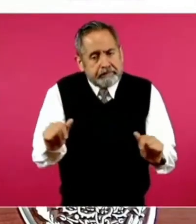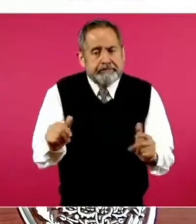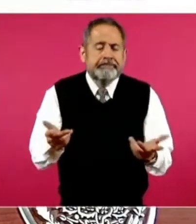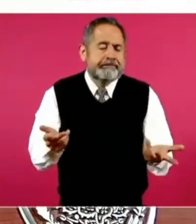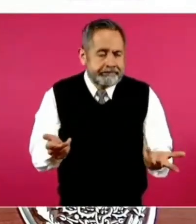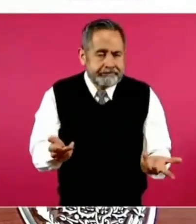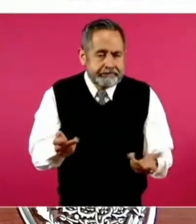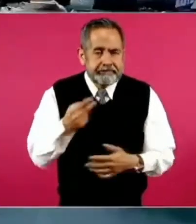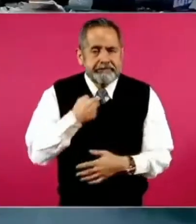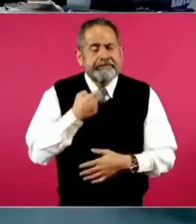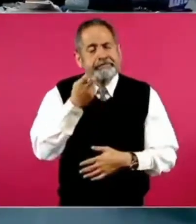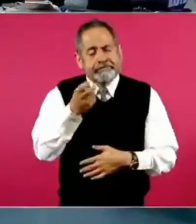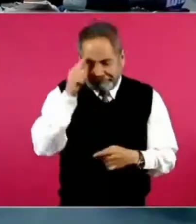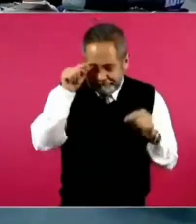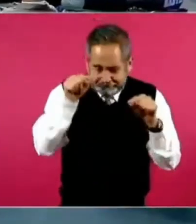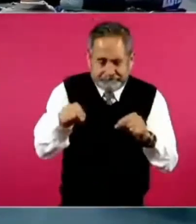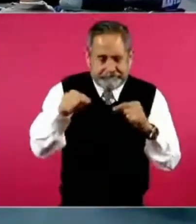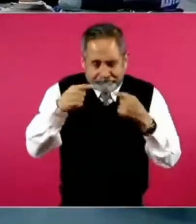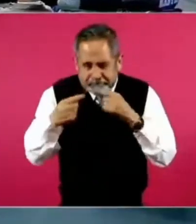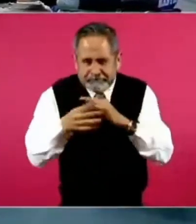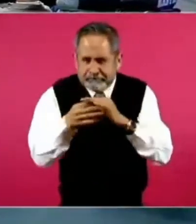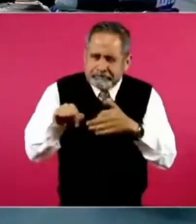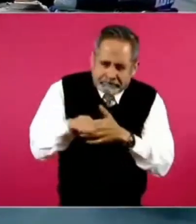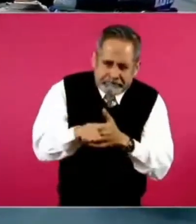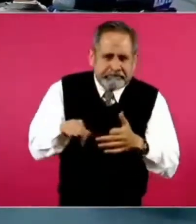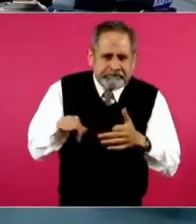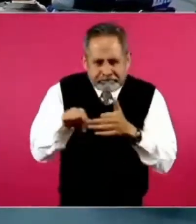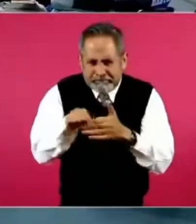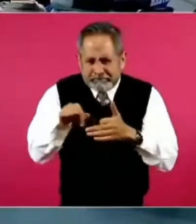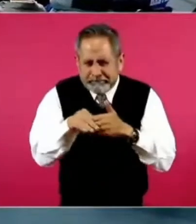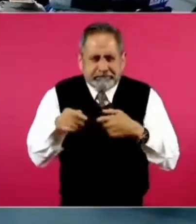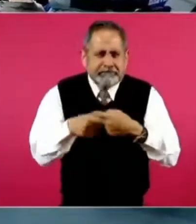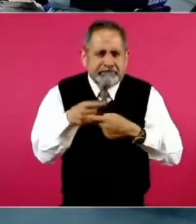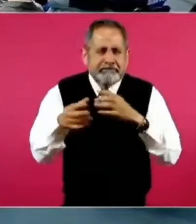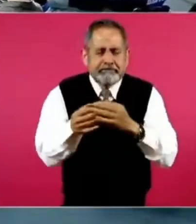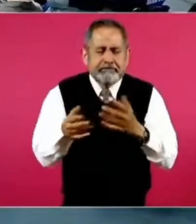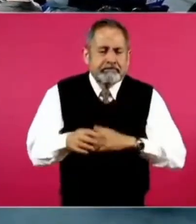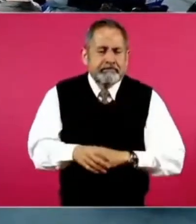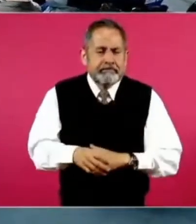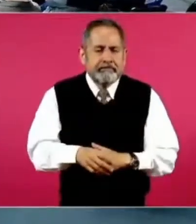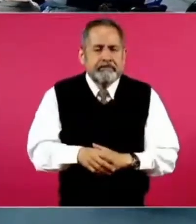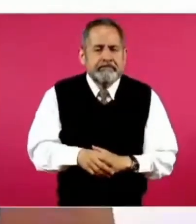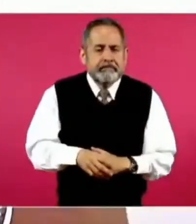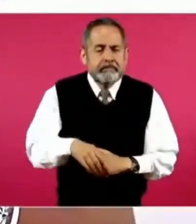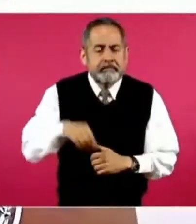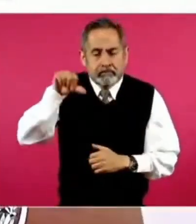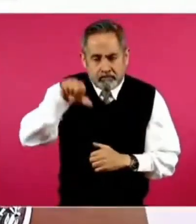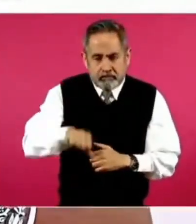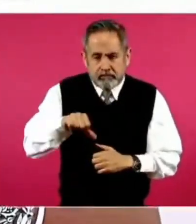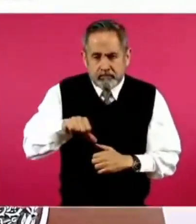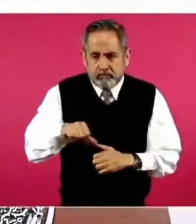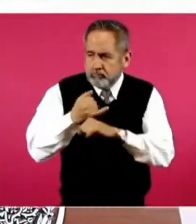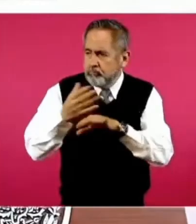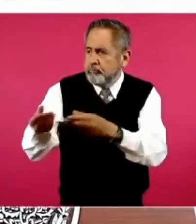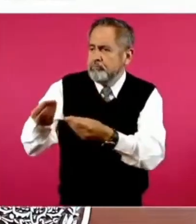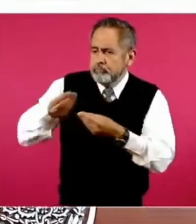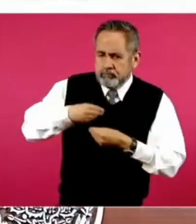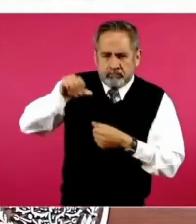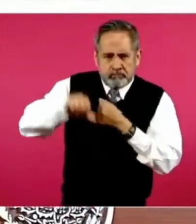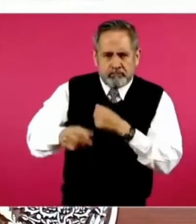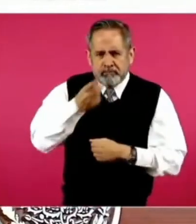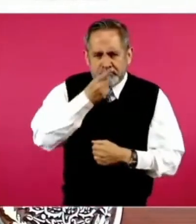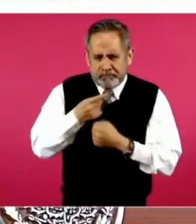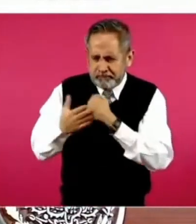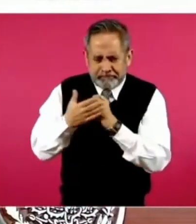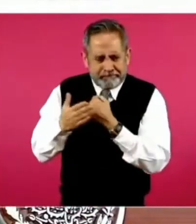Y estamos en eso constantemente. Y hoy informaron, nada más